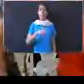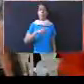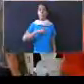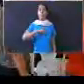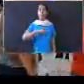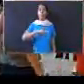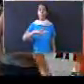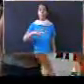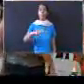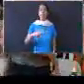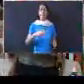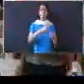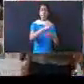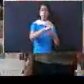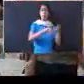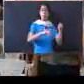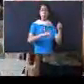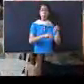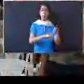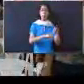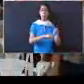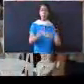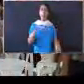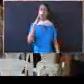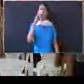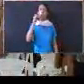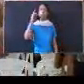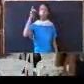Necesita más